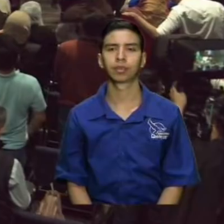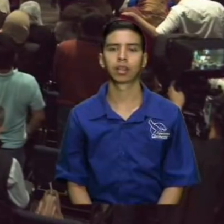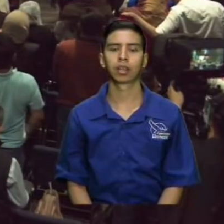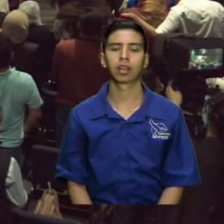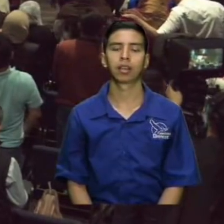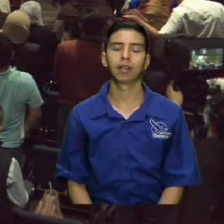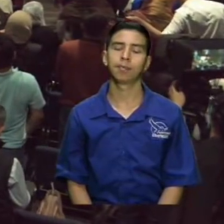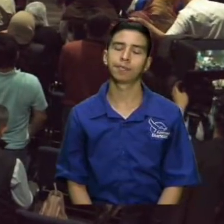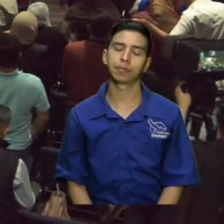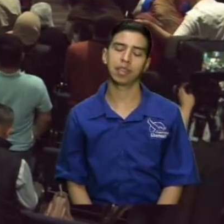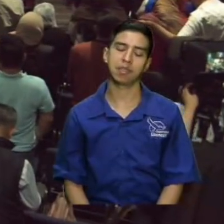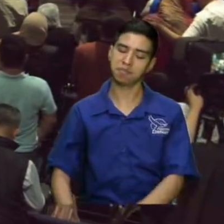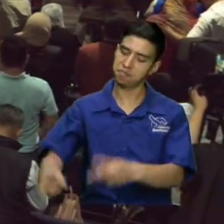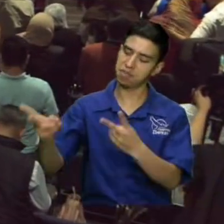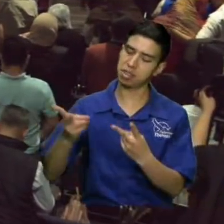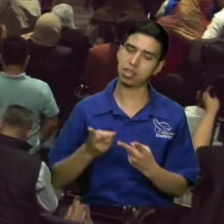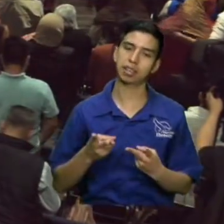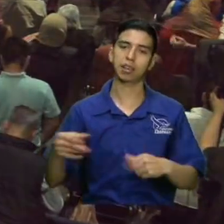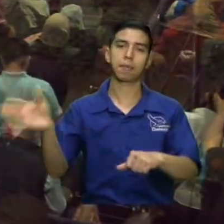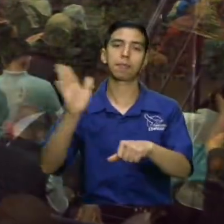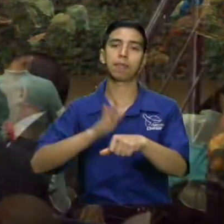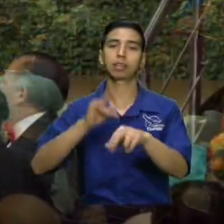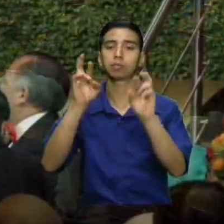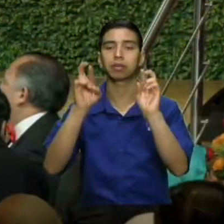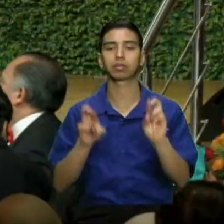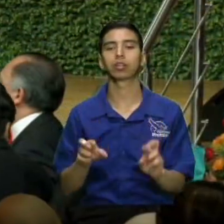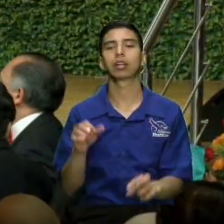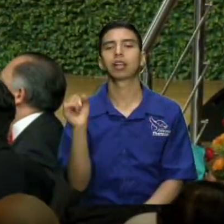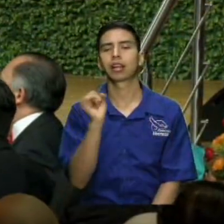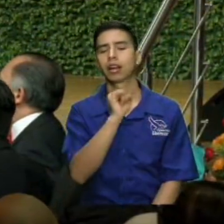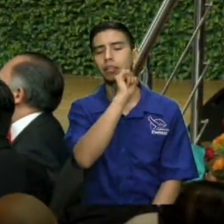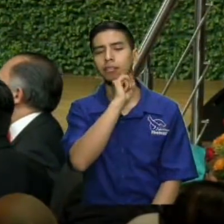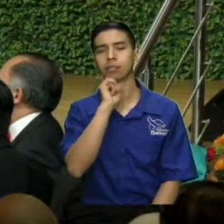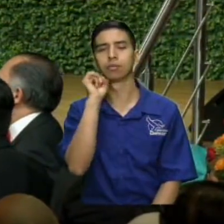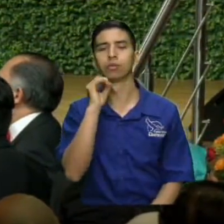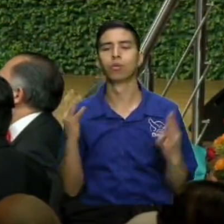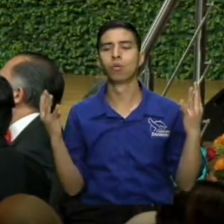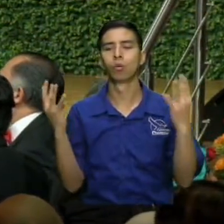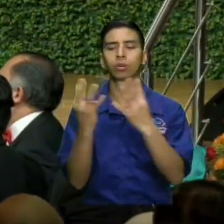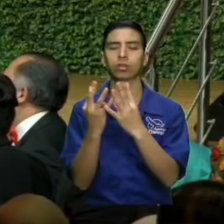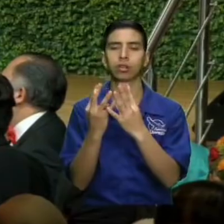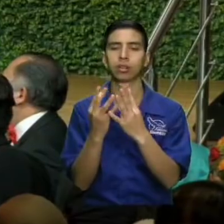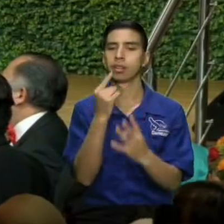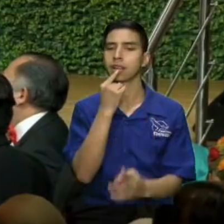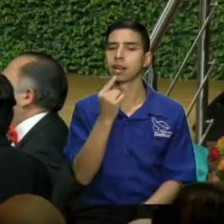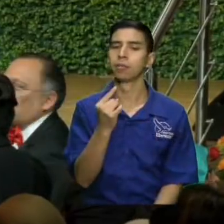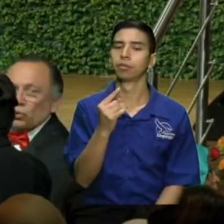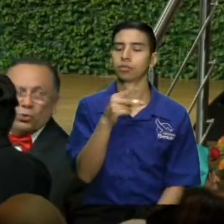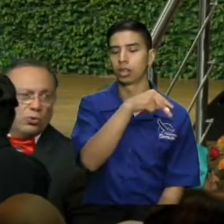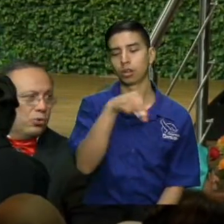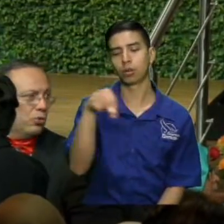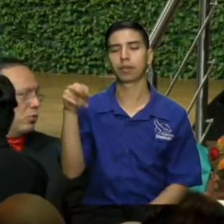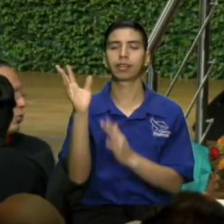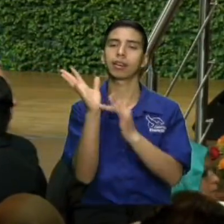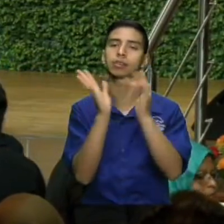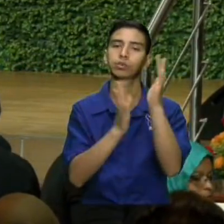Mientras siguen viniendo más personas, ¿por qué no canta usted y pronuncia ese nombre? Bienvenido, mi hermano.